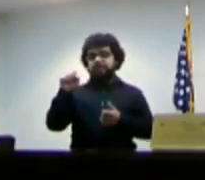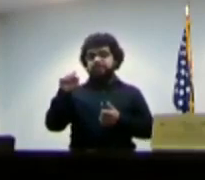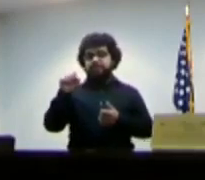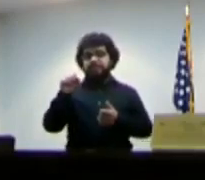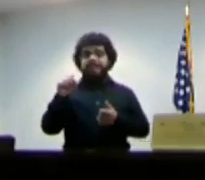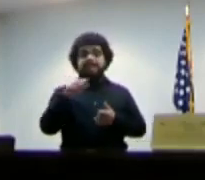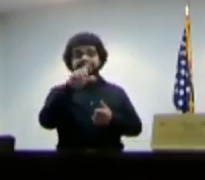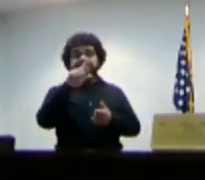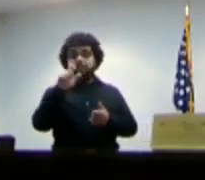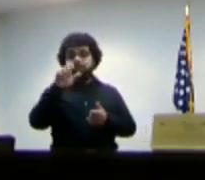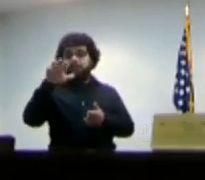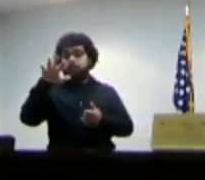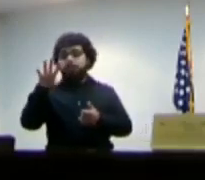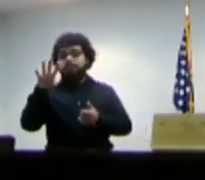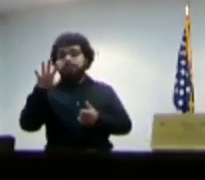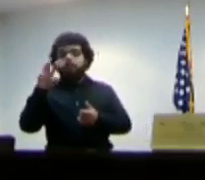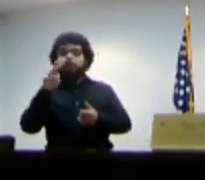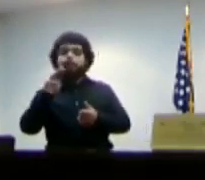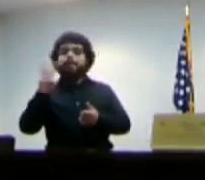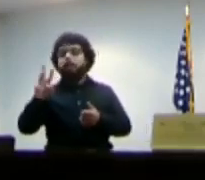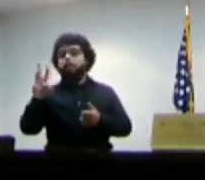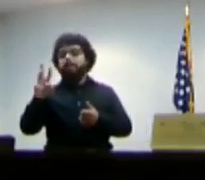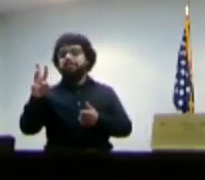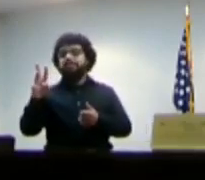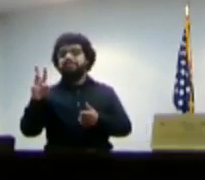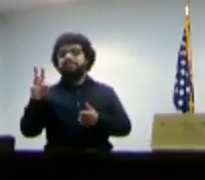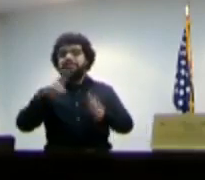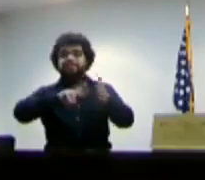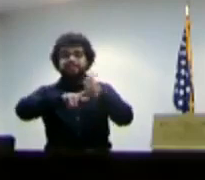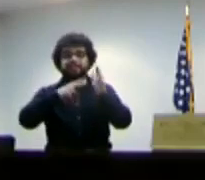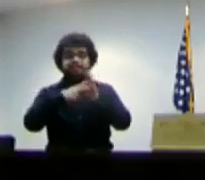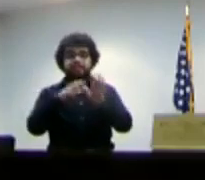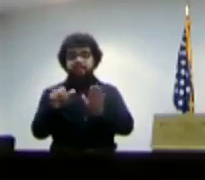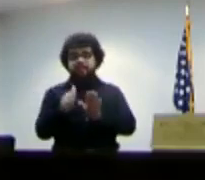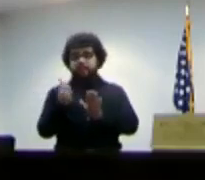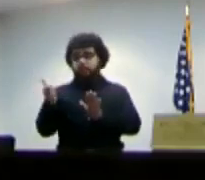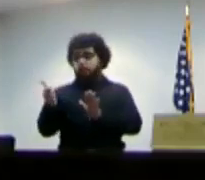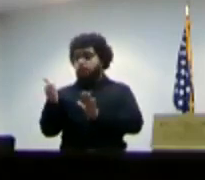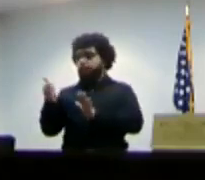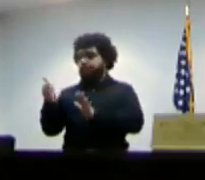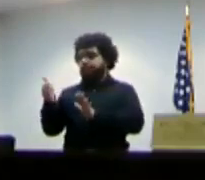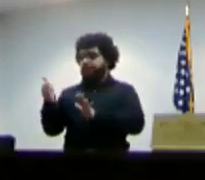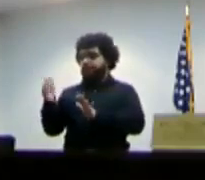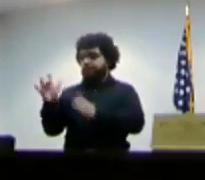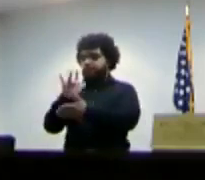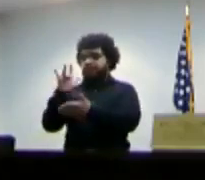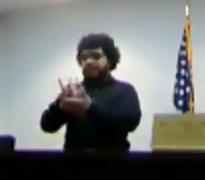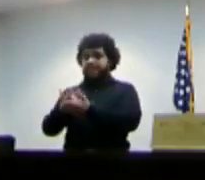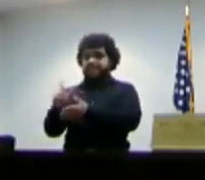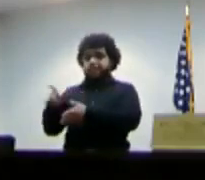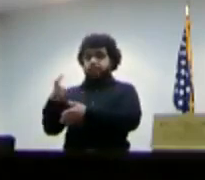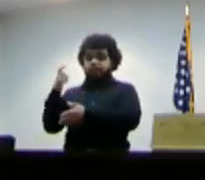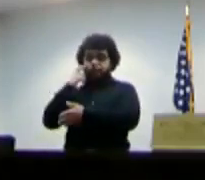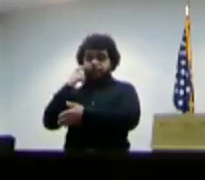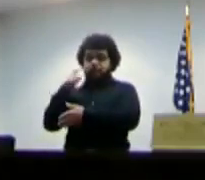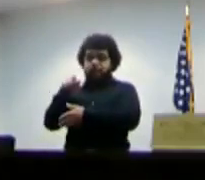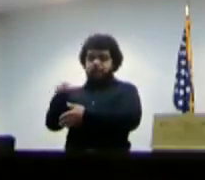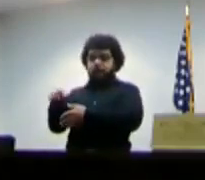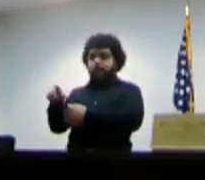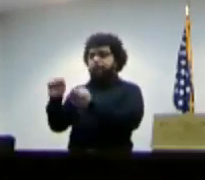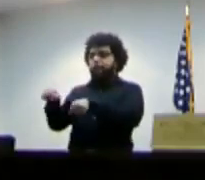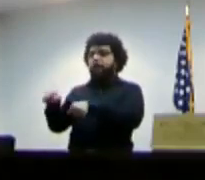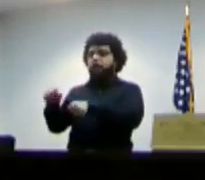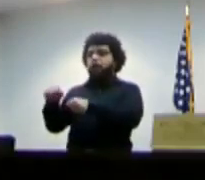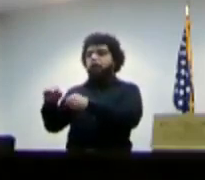454 megavatios, pues yo pudiera operar otras unidades que son más costosas a unos niveles menores.